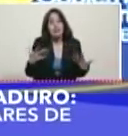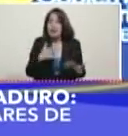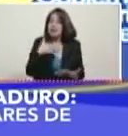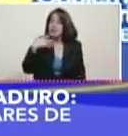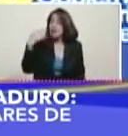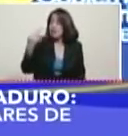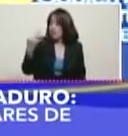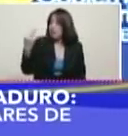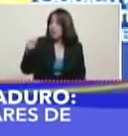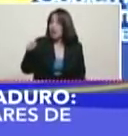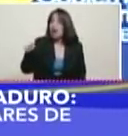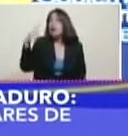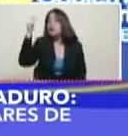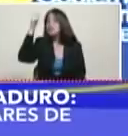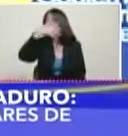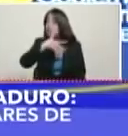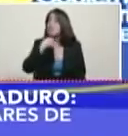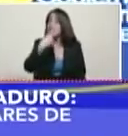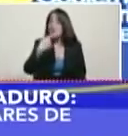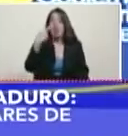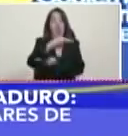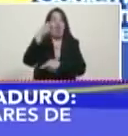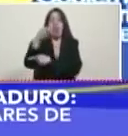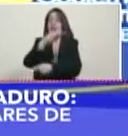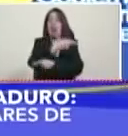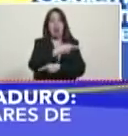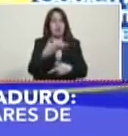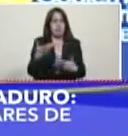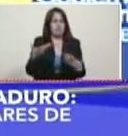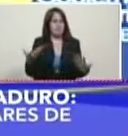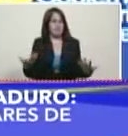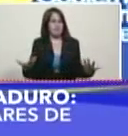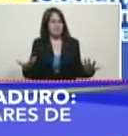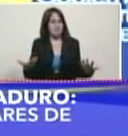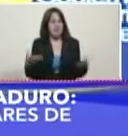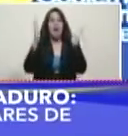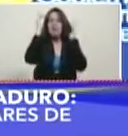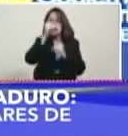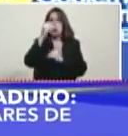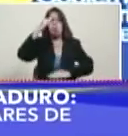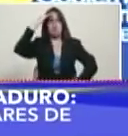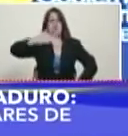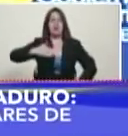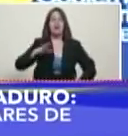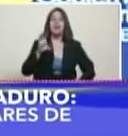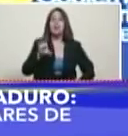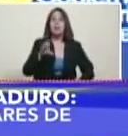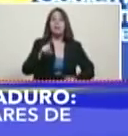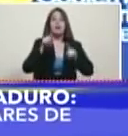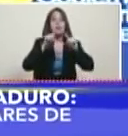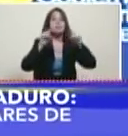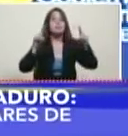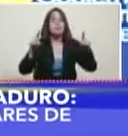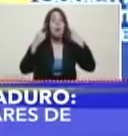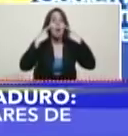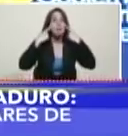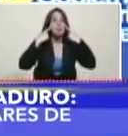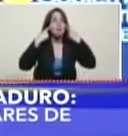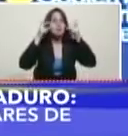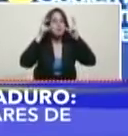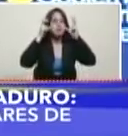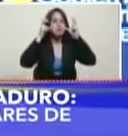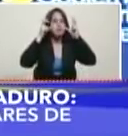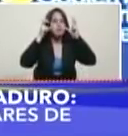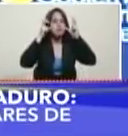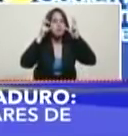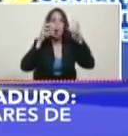Hoy estuvo dando órdenes Donald Trump. Atención, militares de la patria, oído.